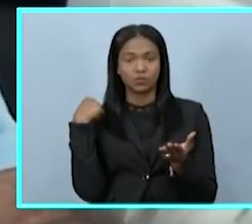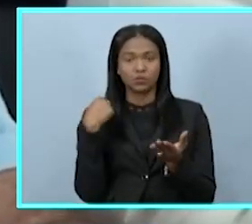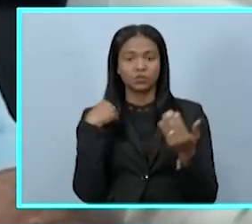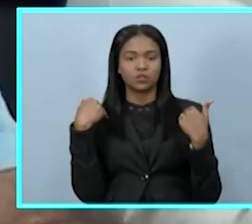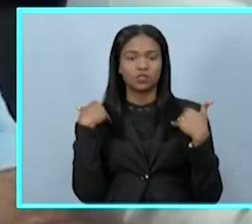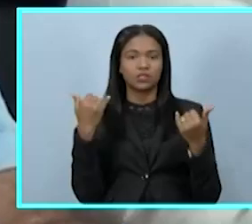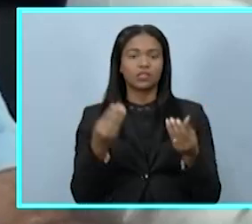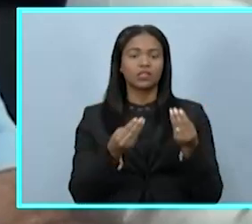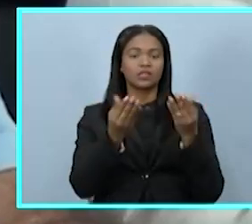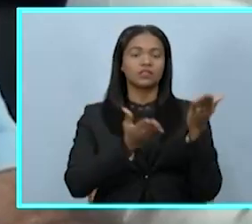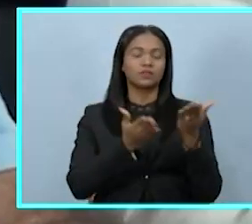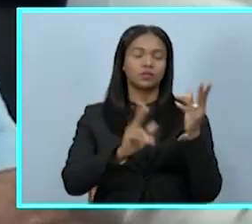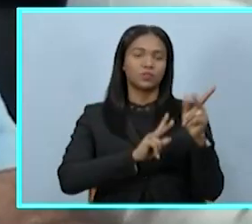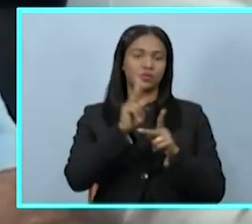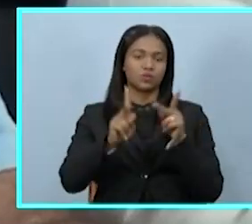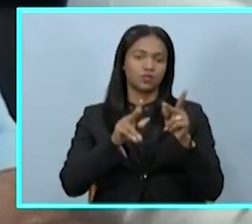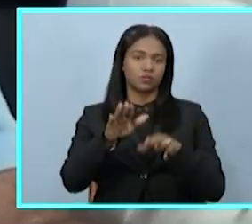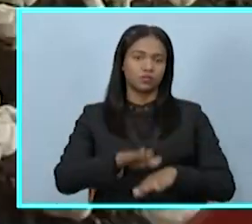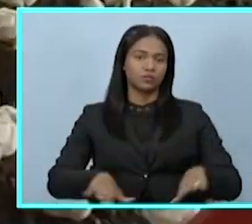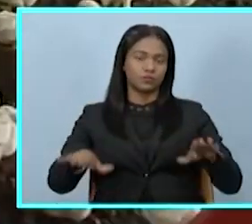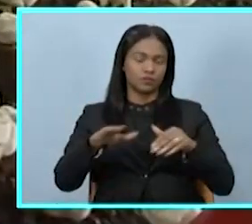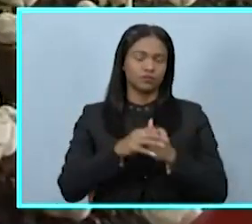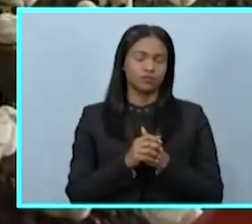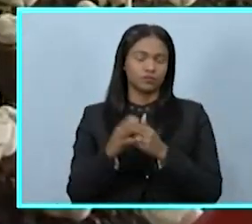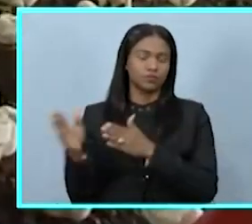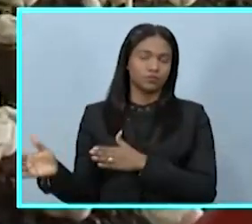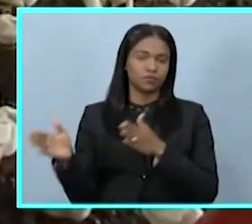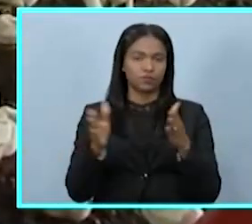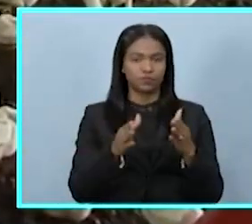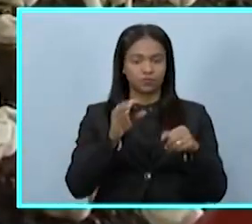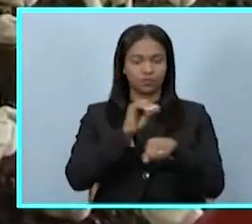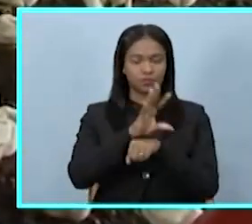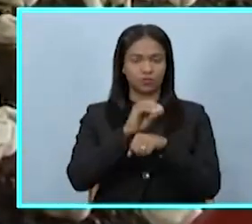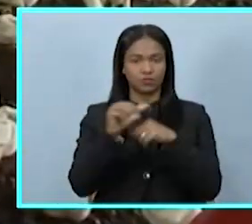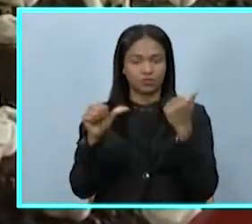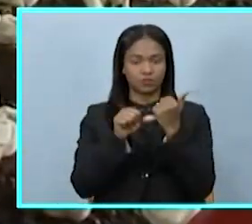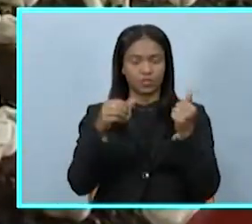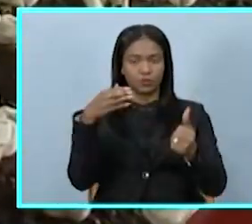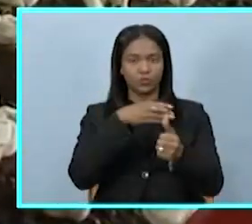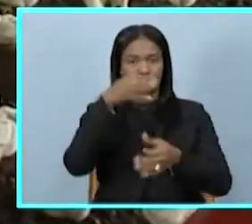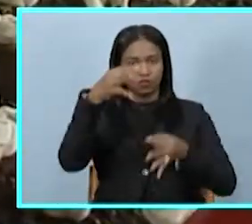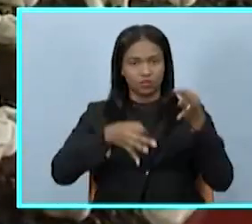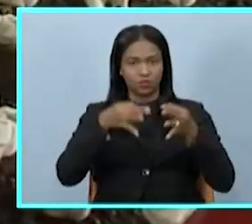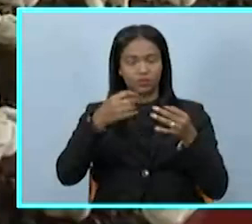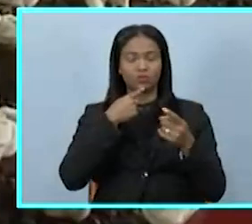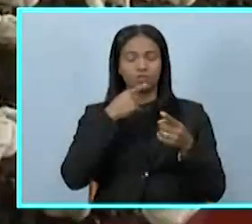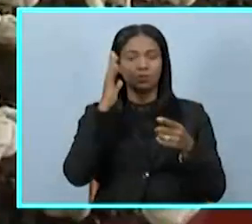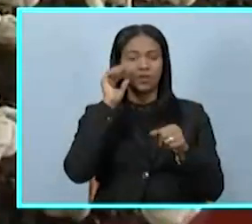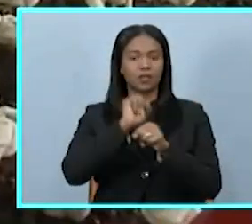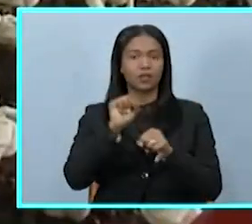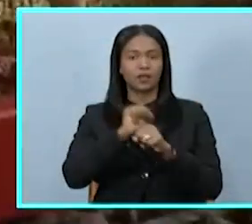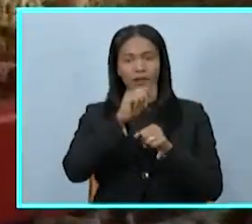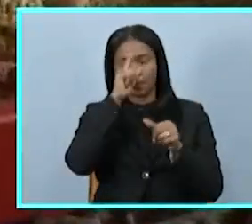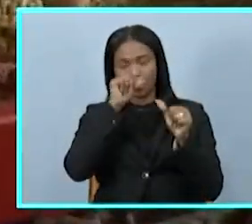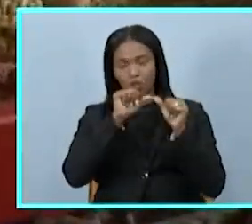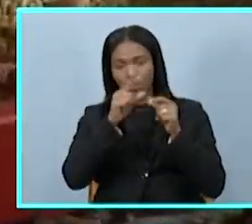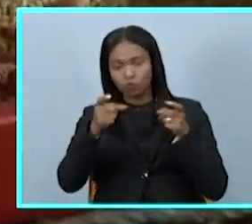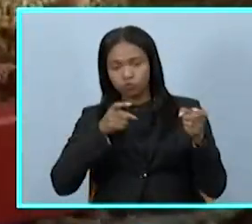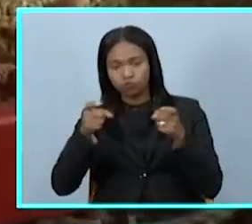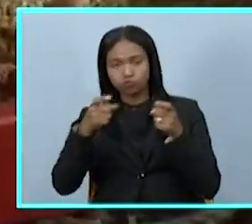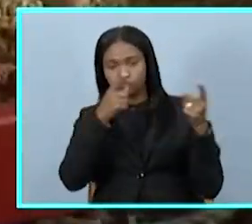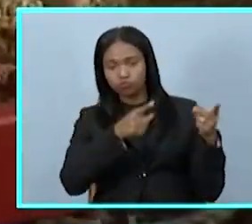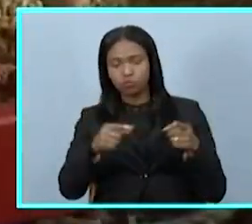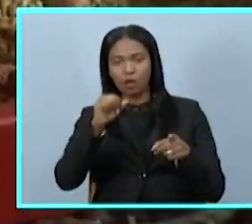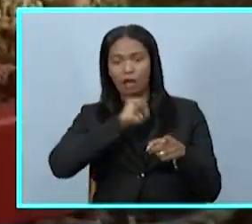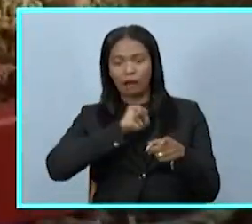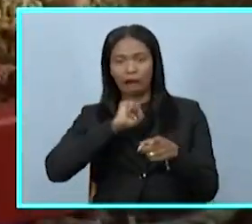Y estamos dando servicio a los productores a nivel nacional. En otro orden, el asesor agropecuario del Poder Ejecutivo dijo que trabajan para mantener controlados los casos